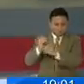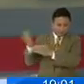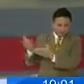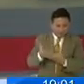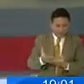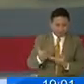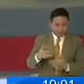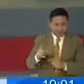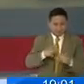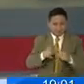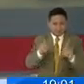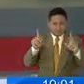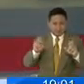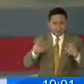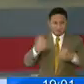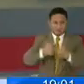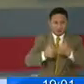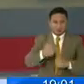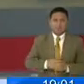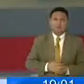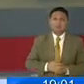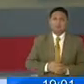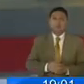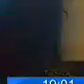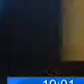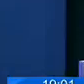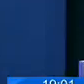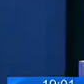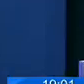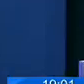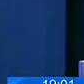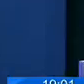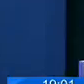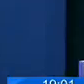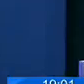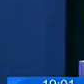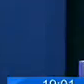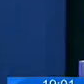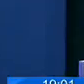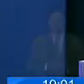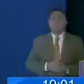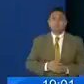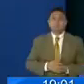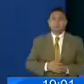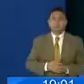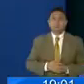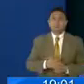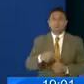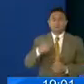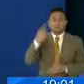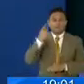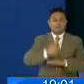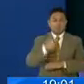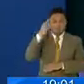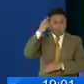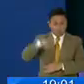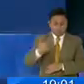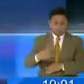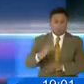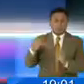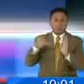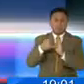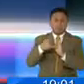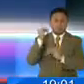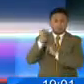a los candidatos. Políticas económicas. El primer día de mi gobierno eliminaré completamente todas las